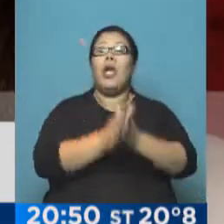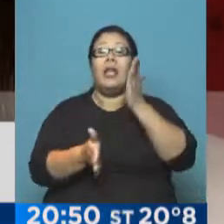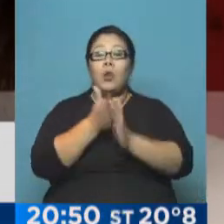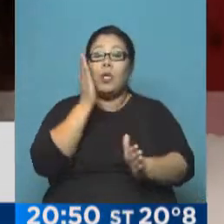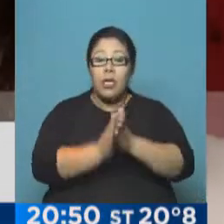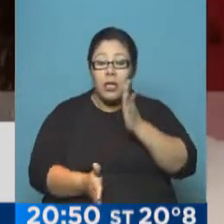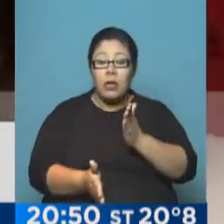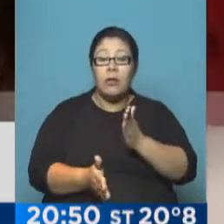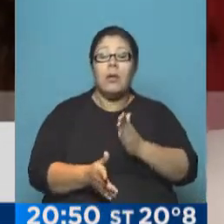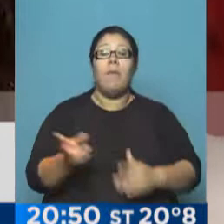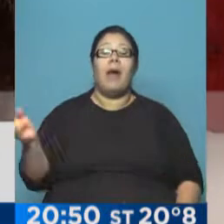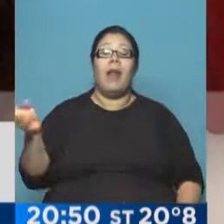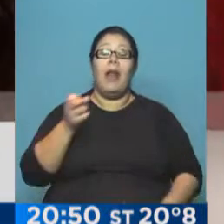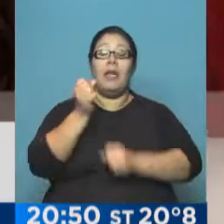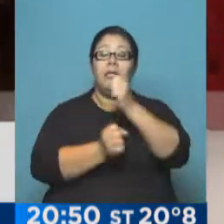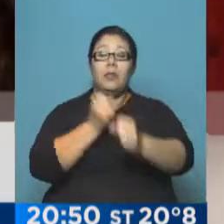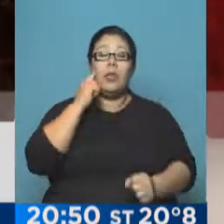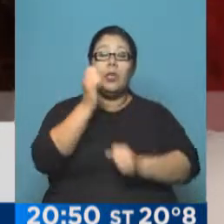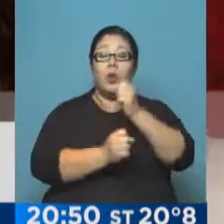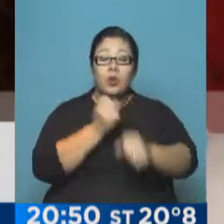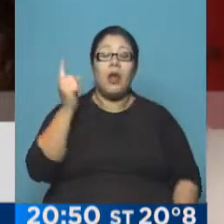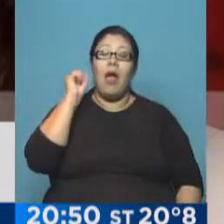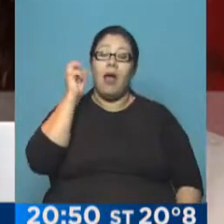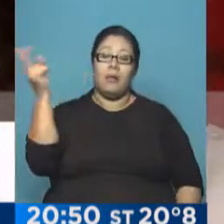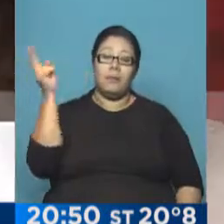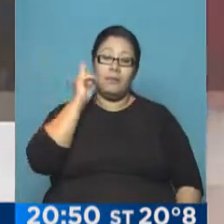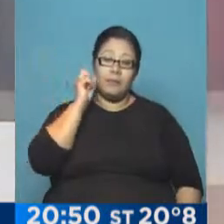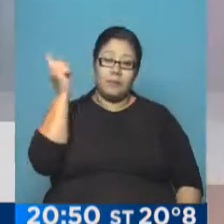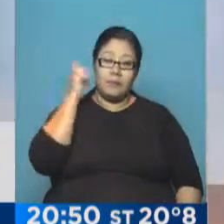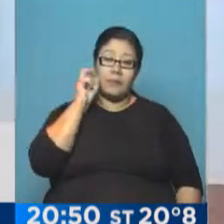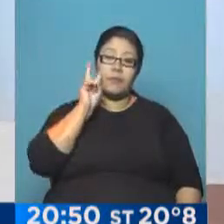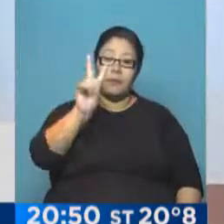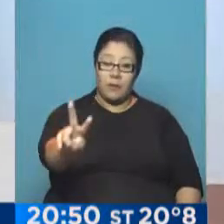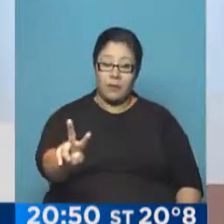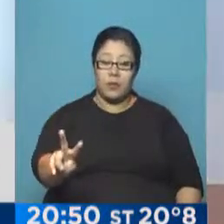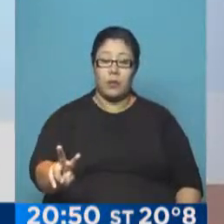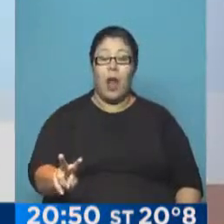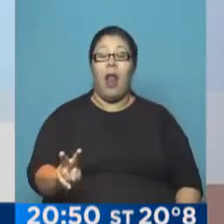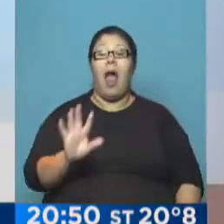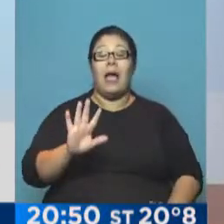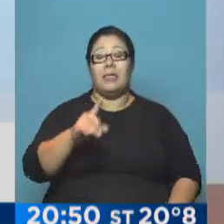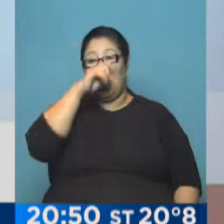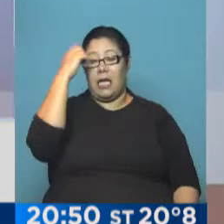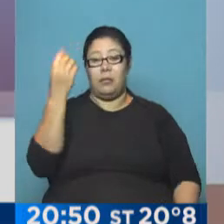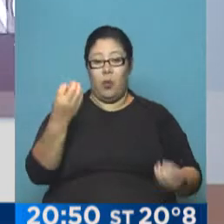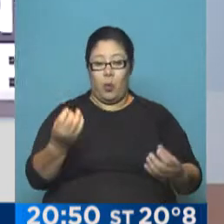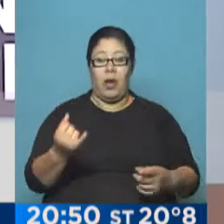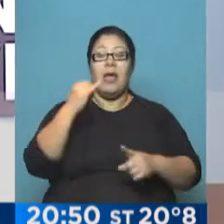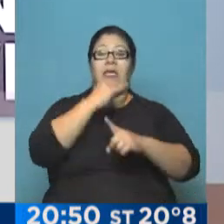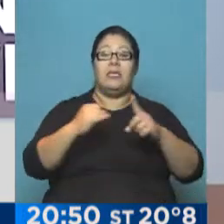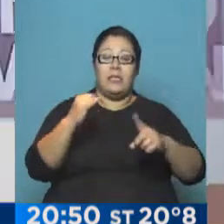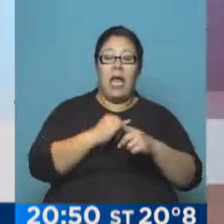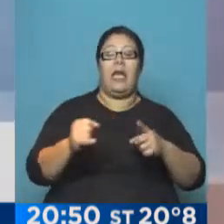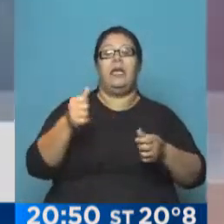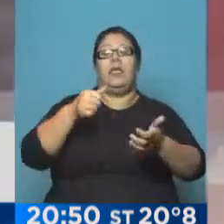industria audiovisual argentina significa una nueva pantalla o nuevas pantallas para la gran producción nacional series de ficción de animación